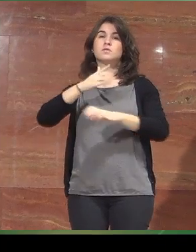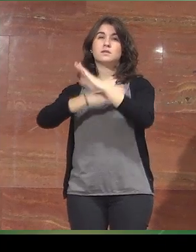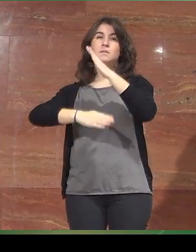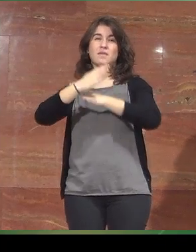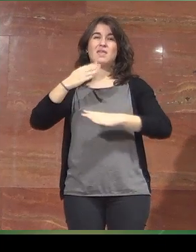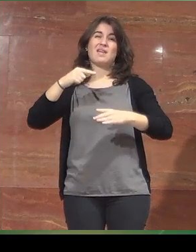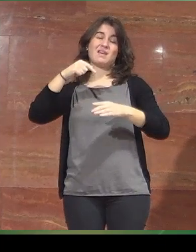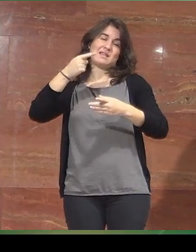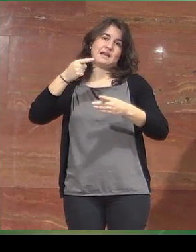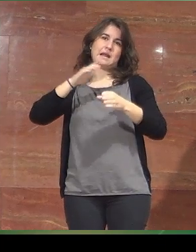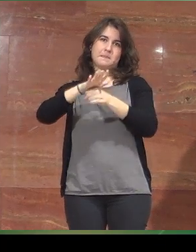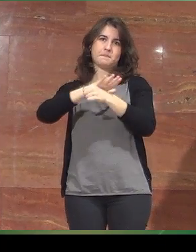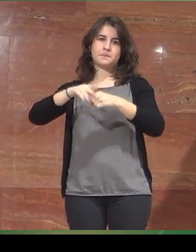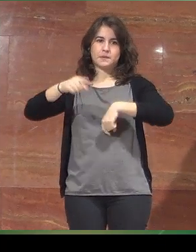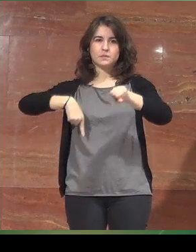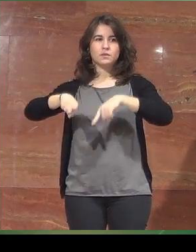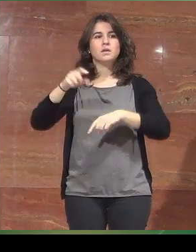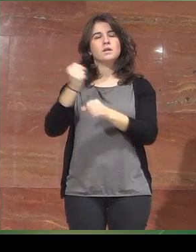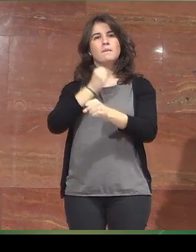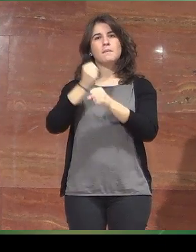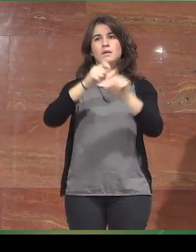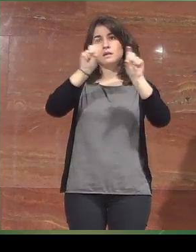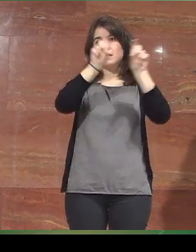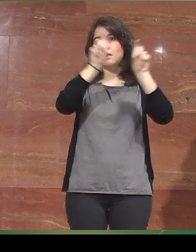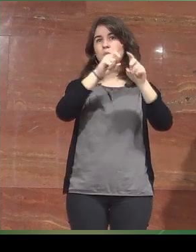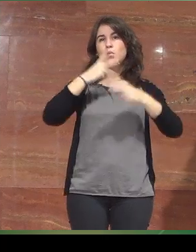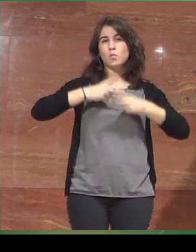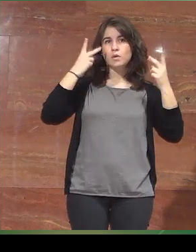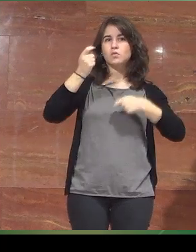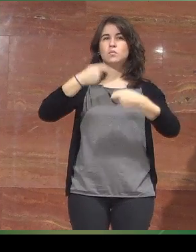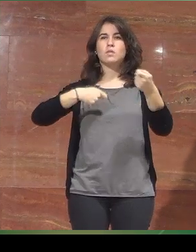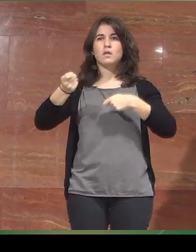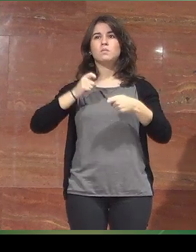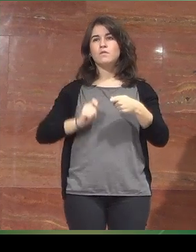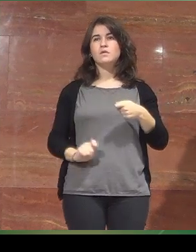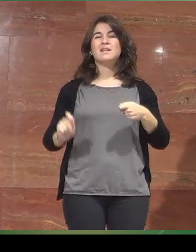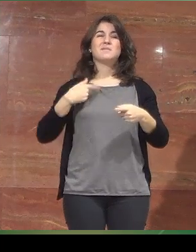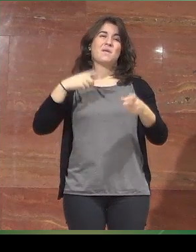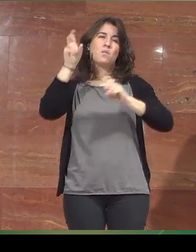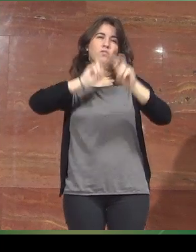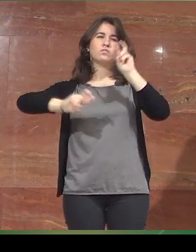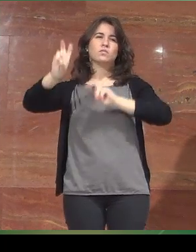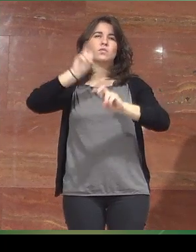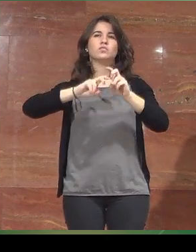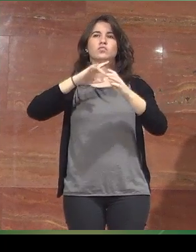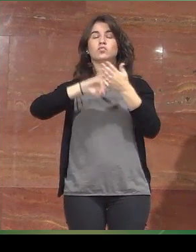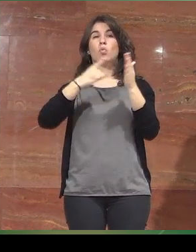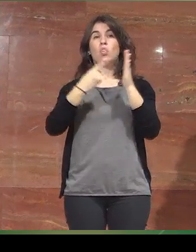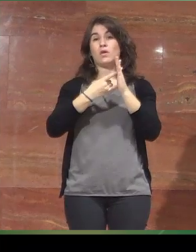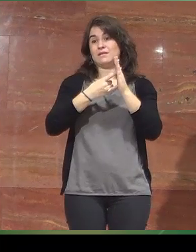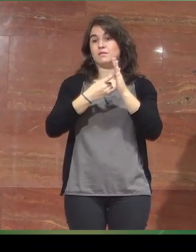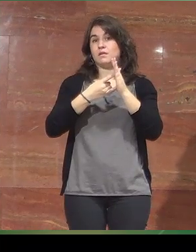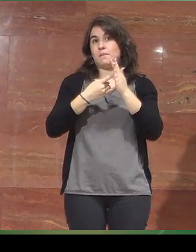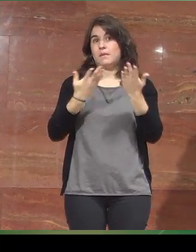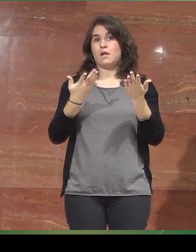el transporte. Trabaja para entidades públicas, comerciales y profesionales en la búsqueda de soluciones que den respuesta a las necesidades